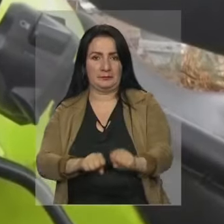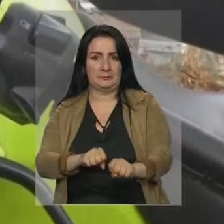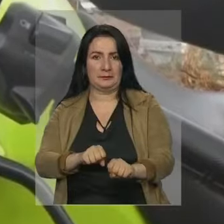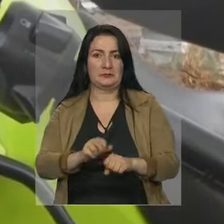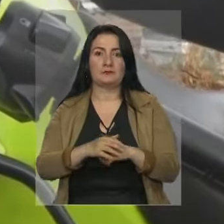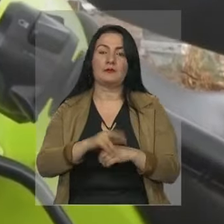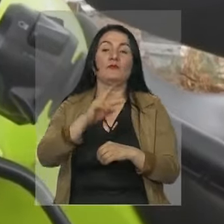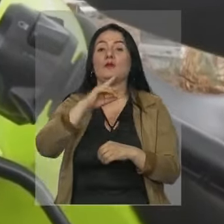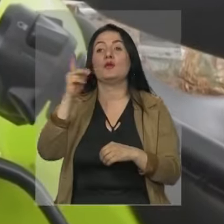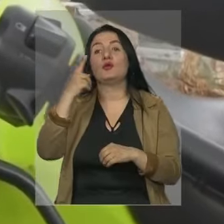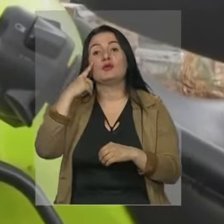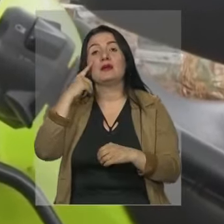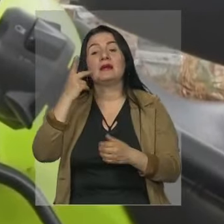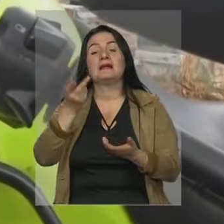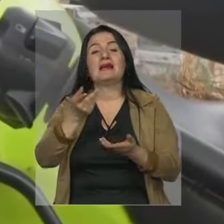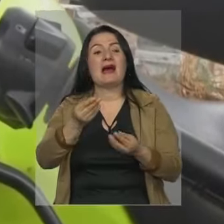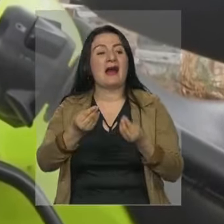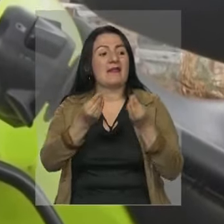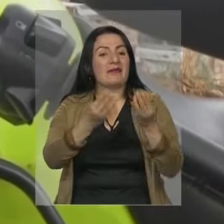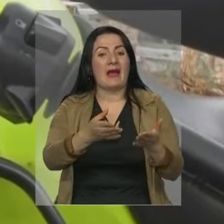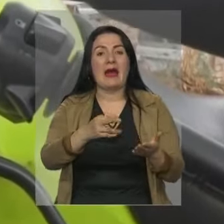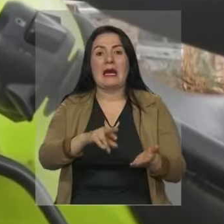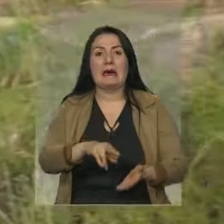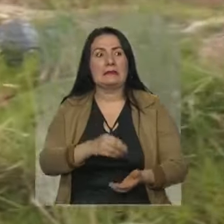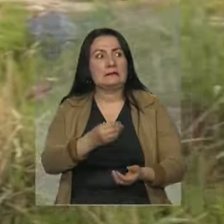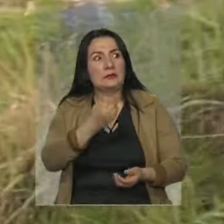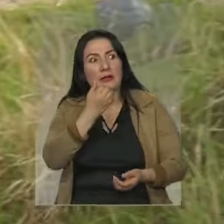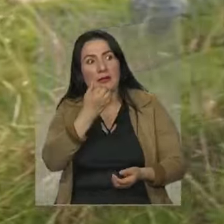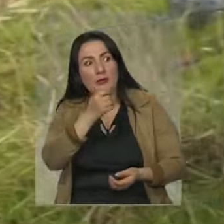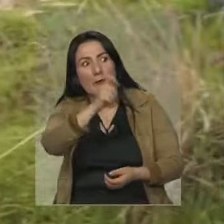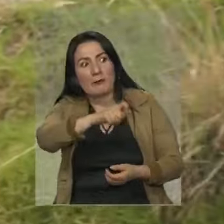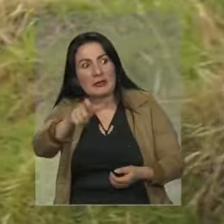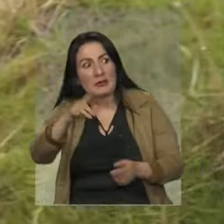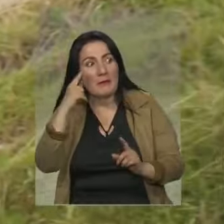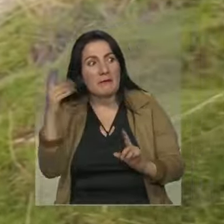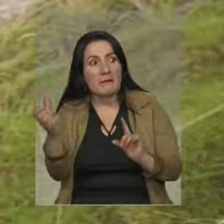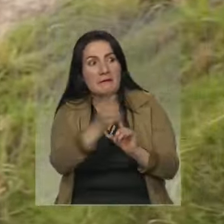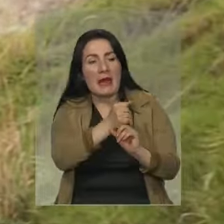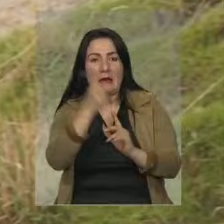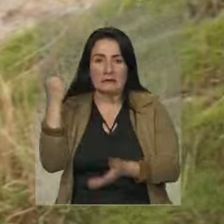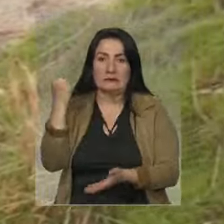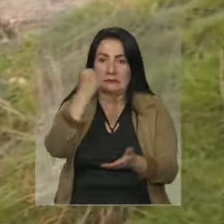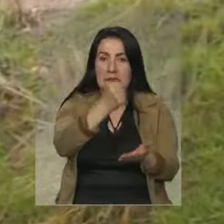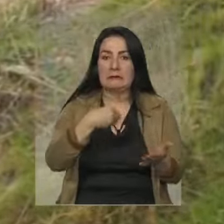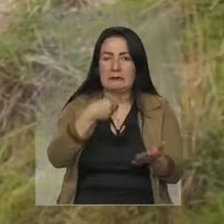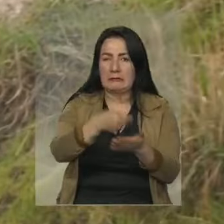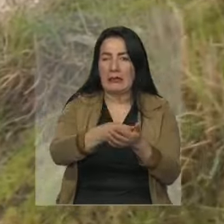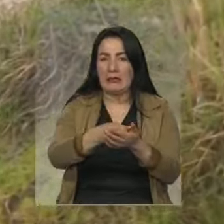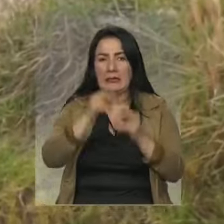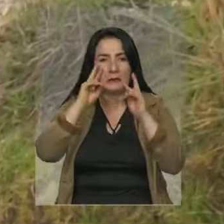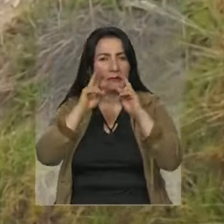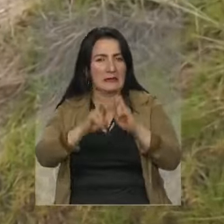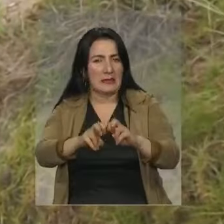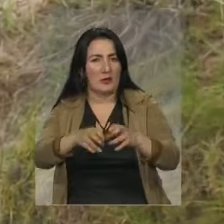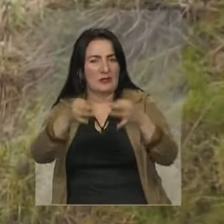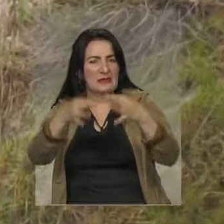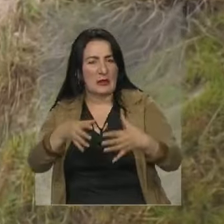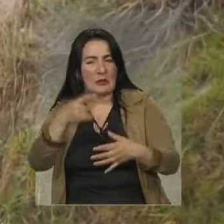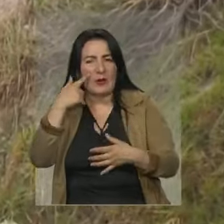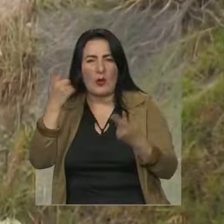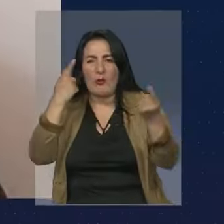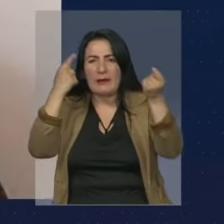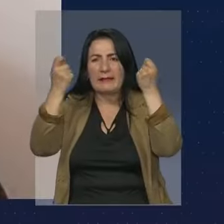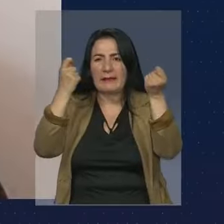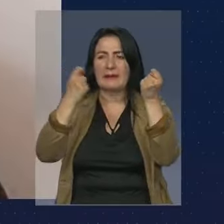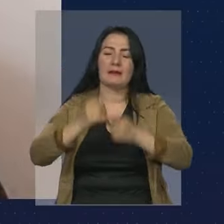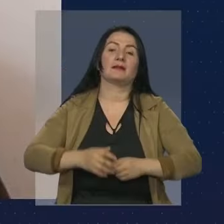estrategias es ofrecer recompensas para dar con el paradero de los delincuentes. Los investigadores en seguridad hablan sobre esas estrategias.